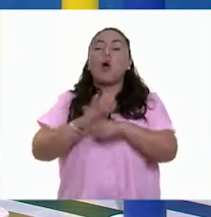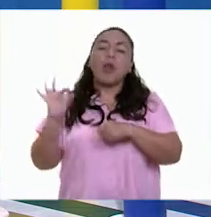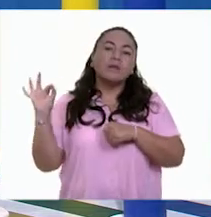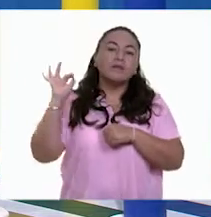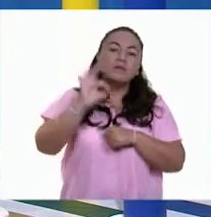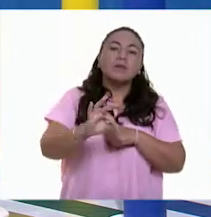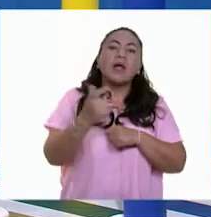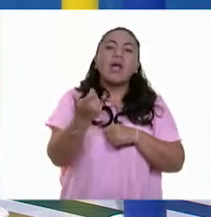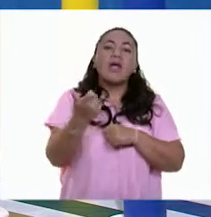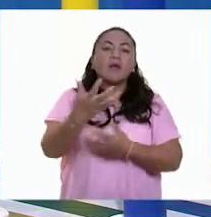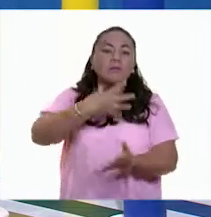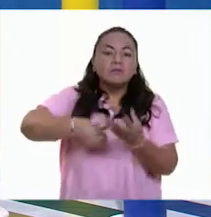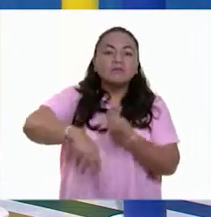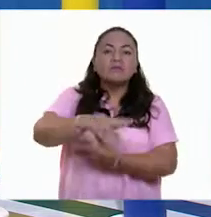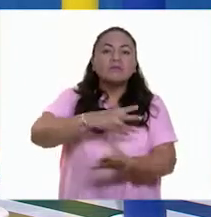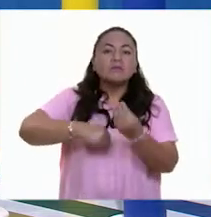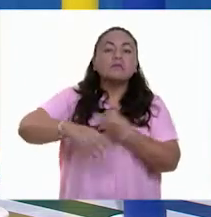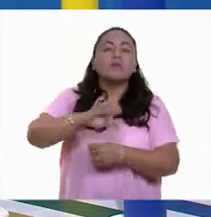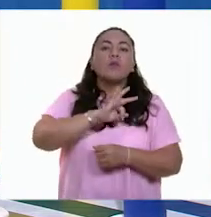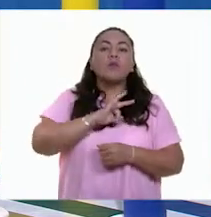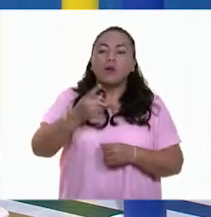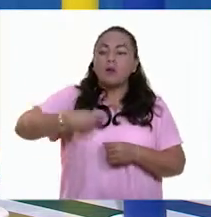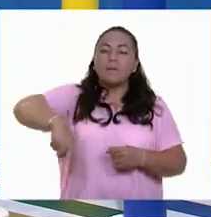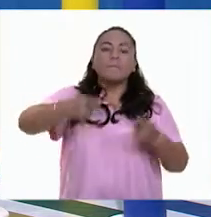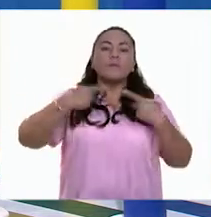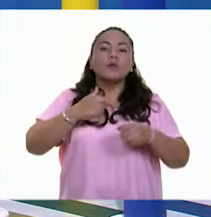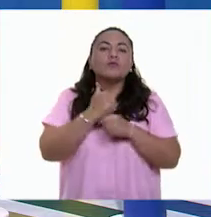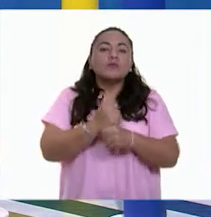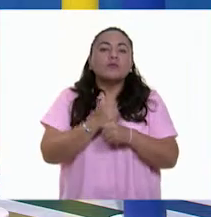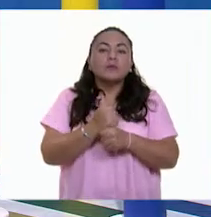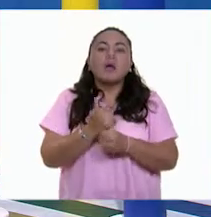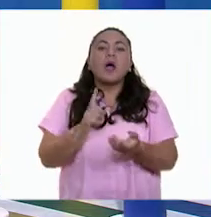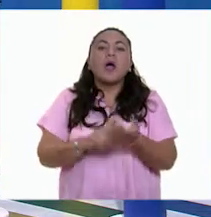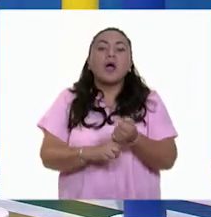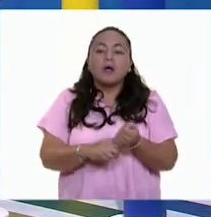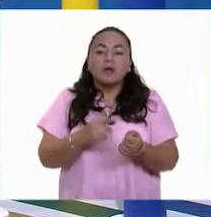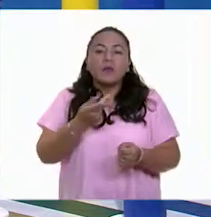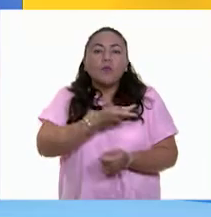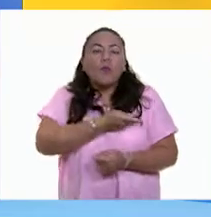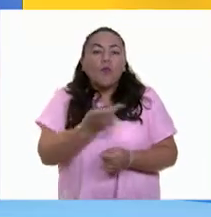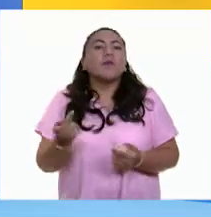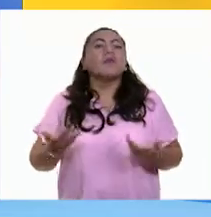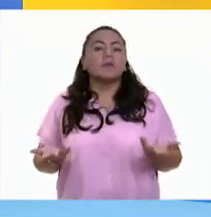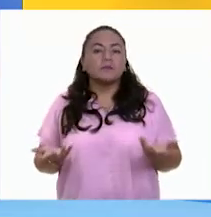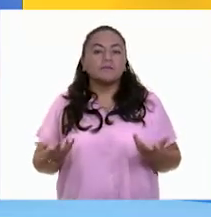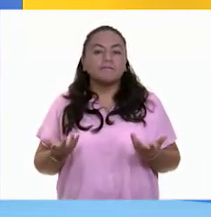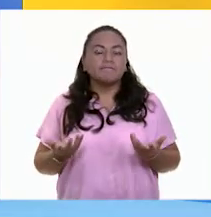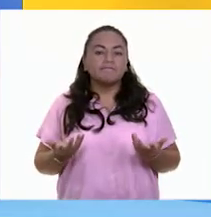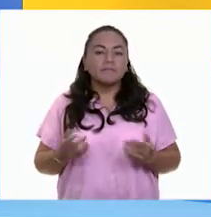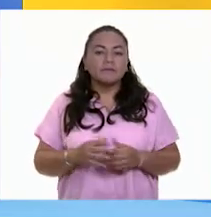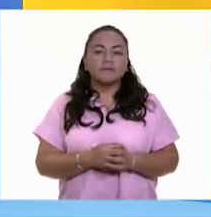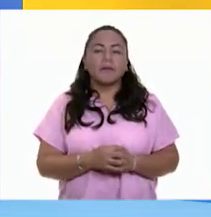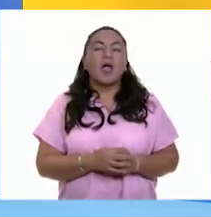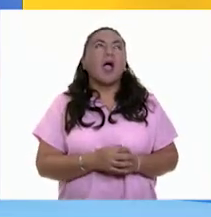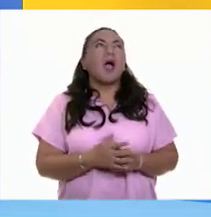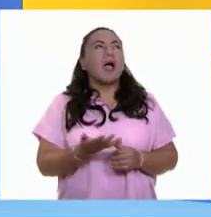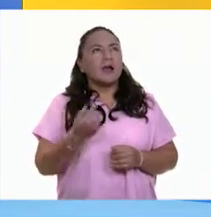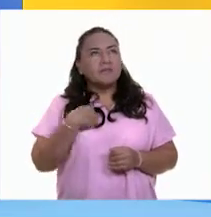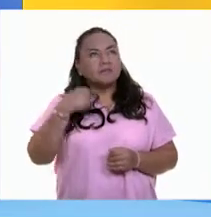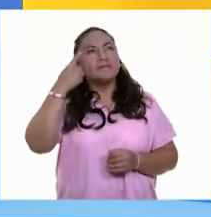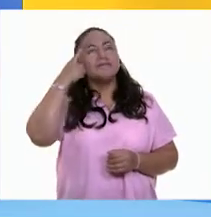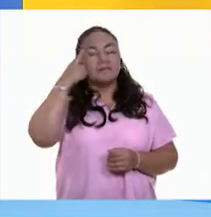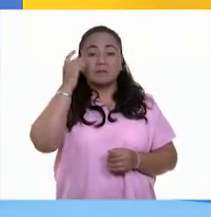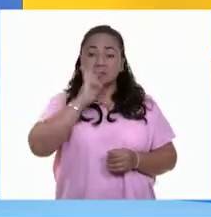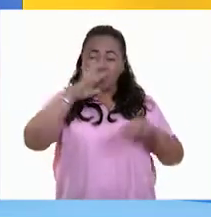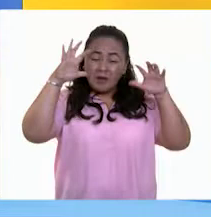afectaciones económicas que podrían sufrir las personas que enfrentan dicho problema? Bueno, se me ocurre que al llover tanto y al